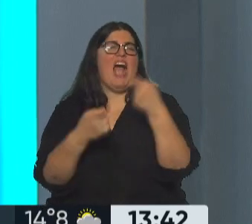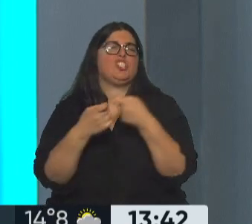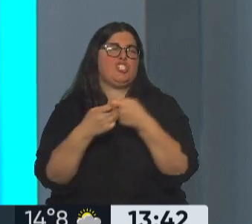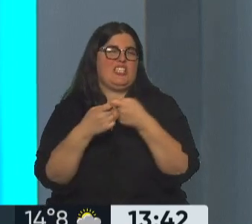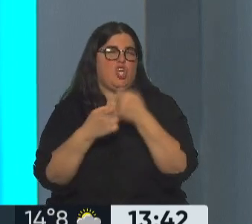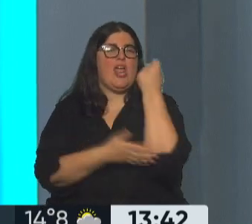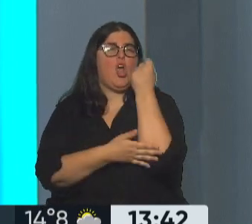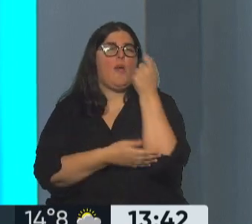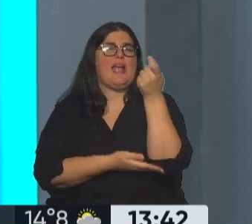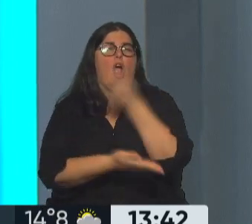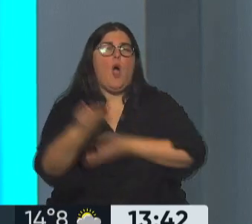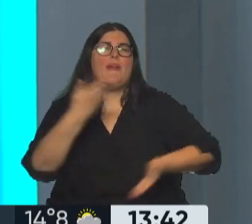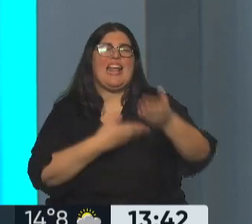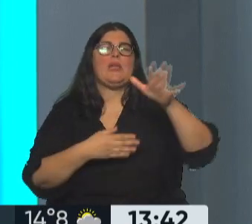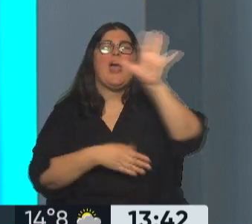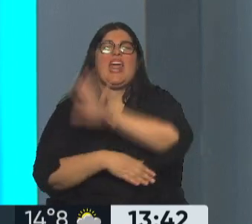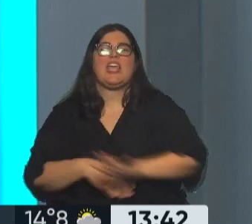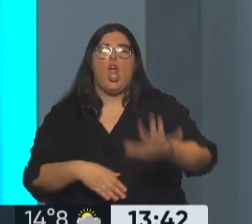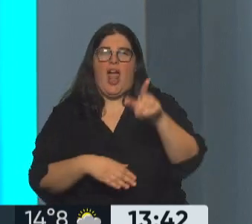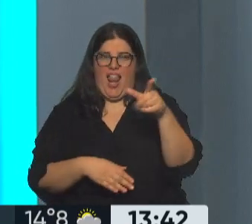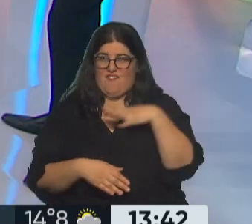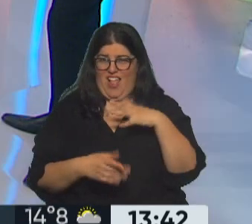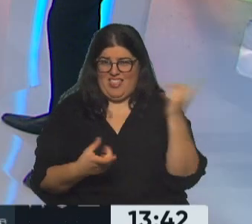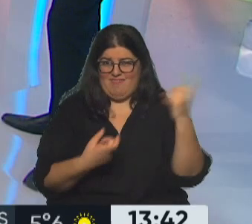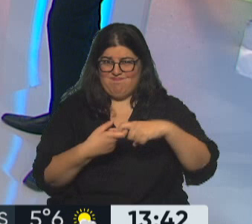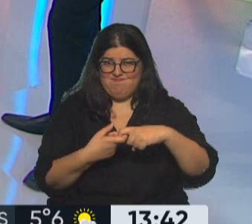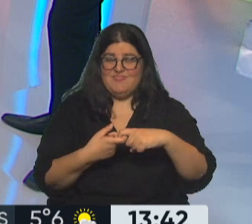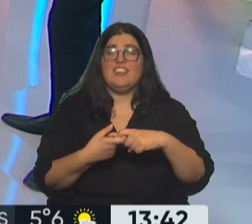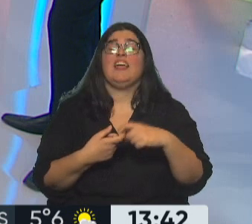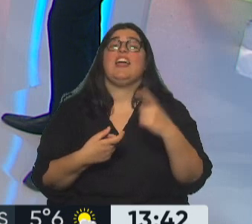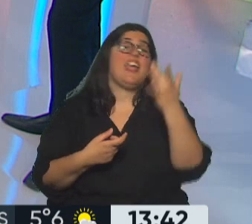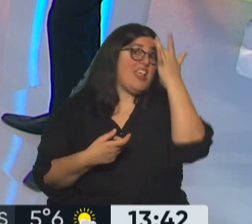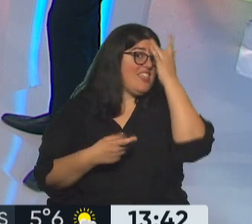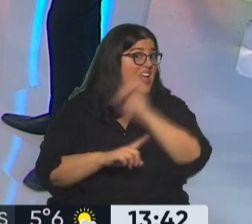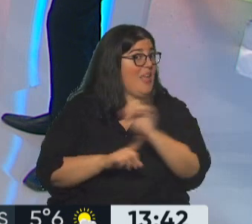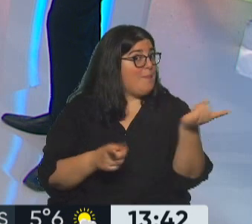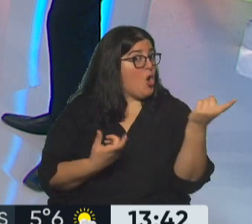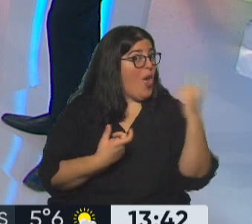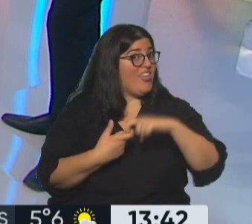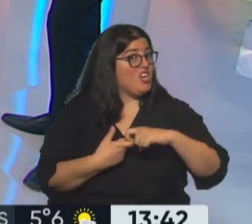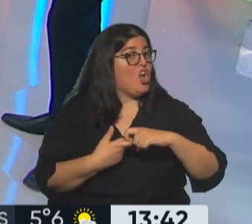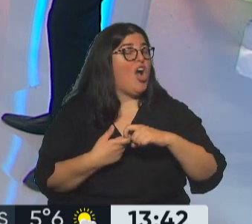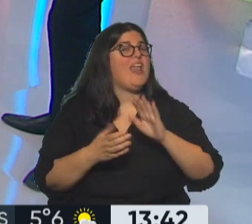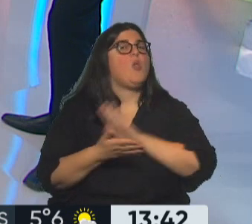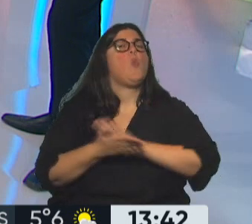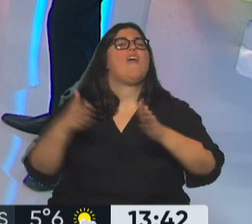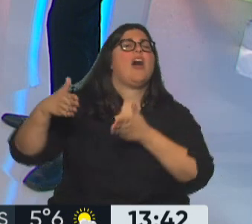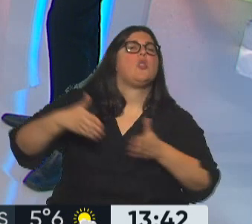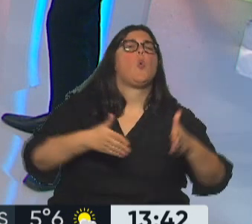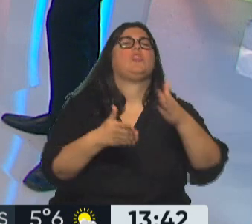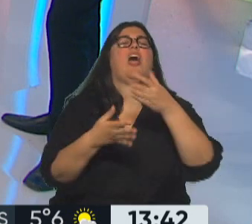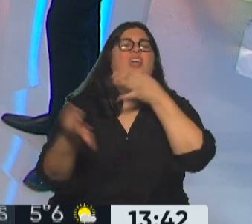económica cooperativa regional. India tampoco adhirió a la llamada nueva ruta de la seda